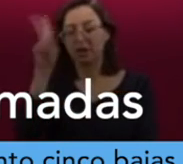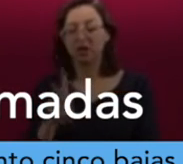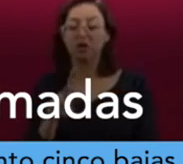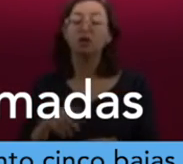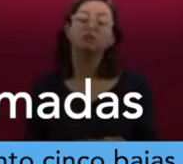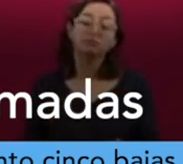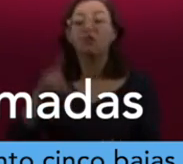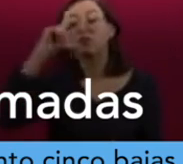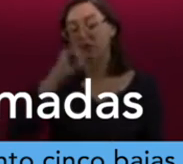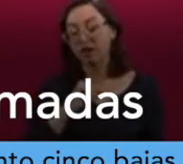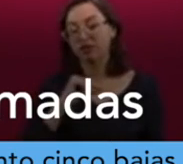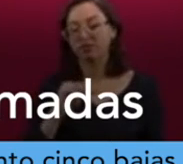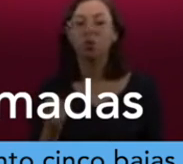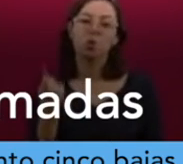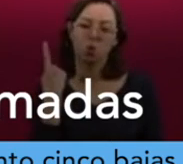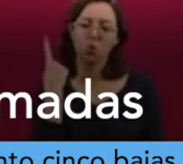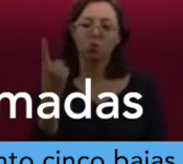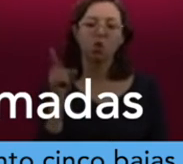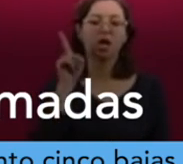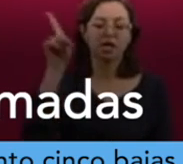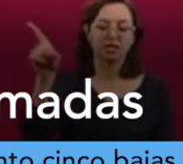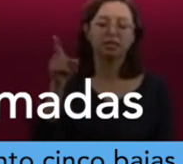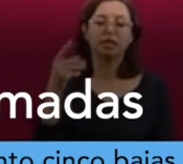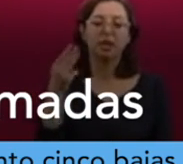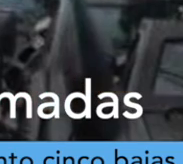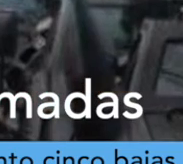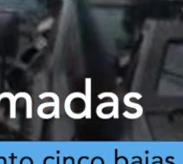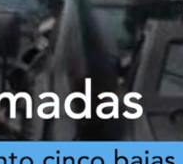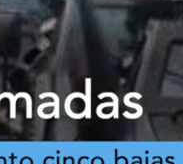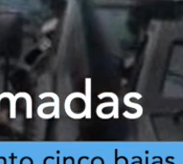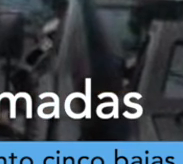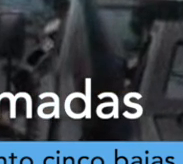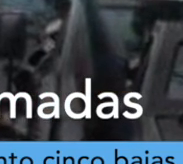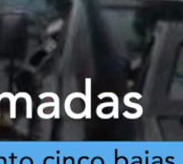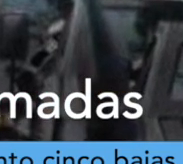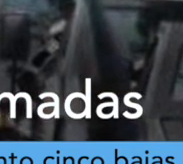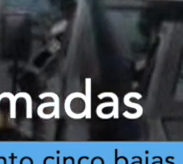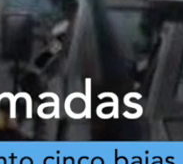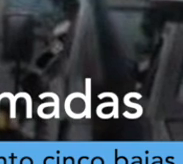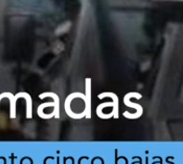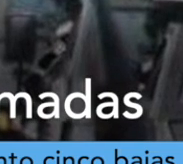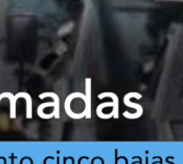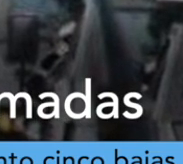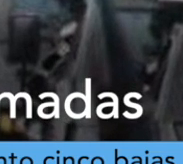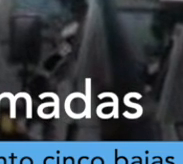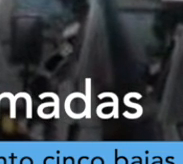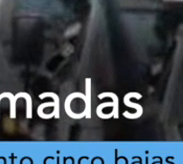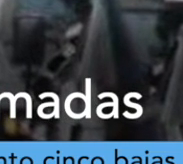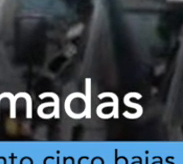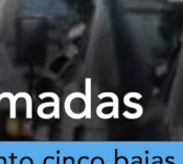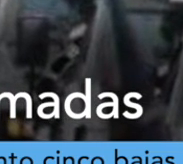de un elemento retirado que falleció en Manzanillo a causa del virus. En conjunto, ambas corporaciones han registrado 5 bajas, así